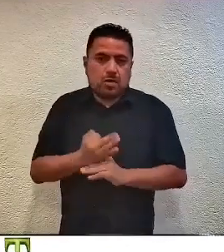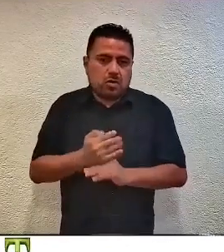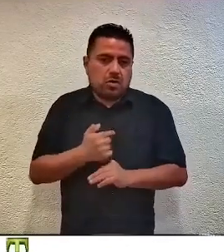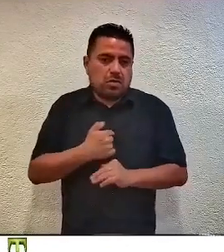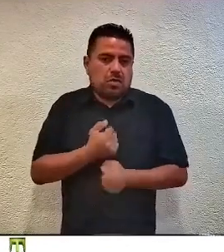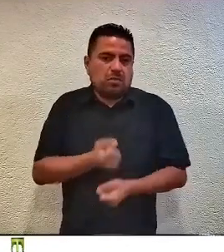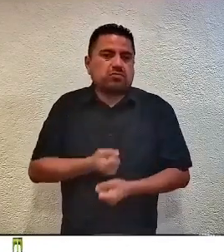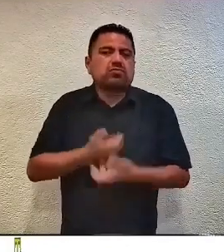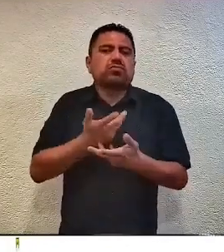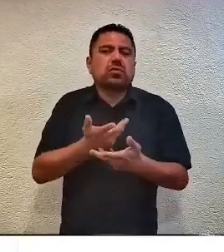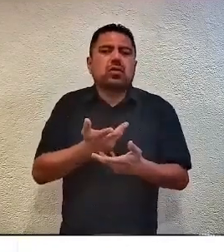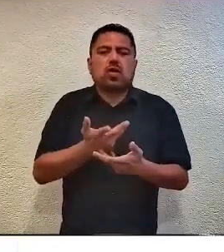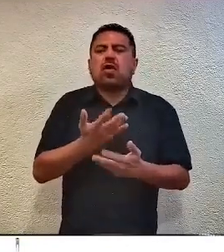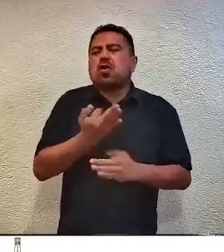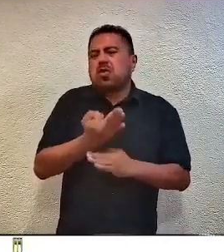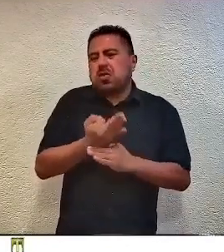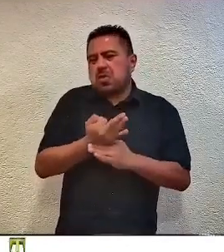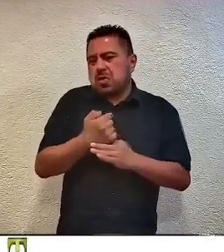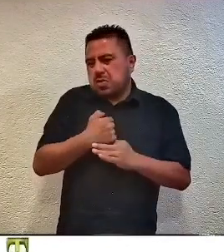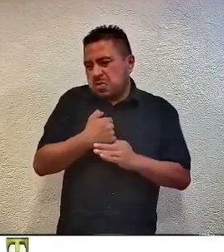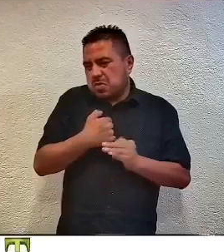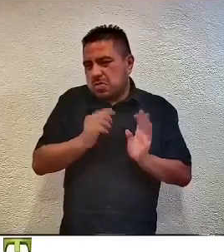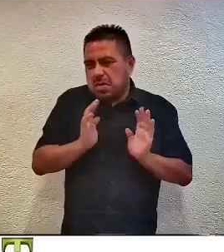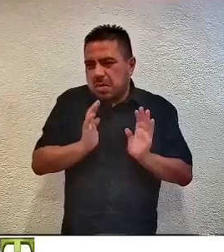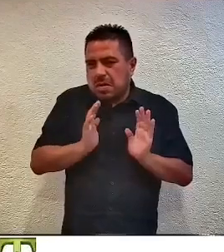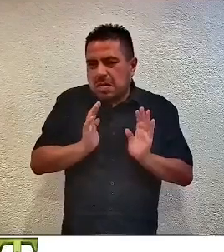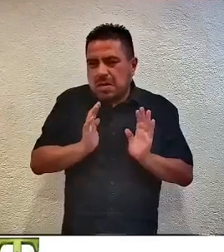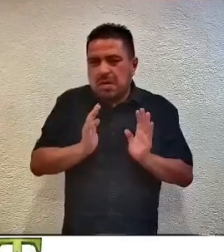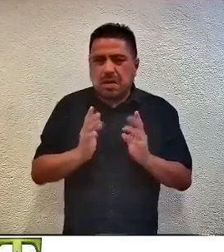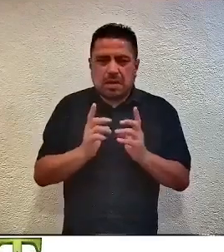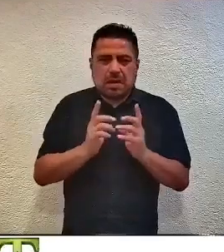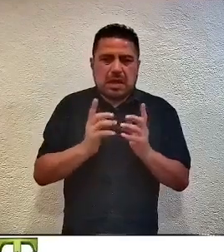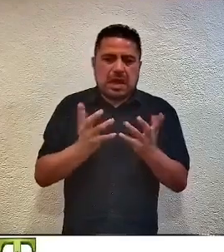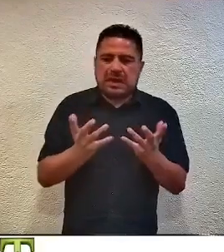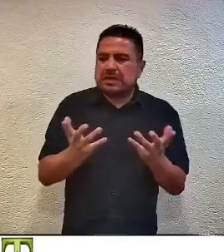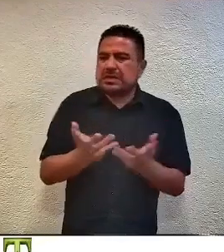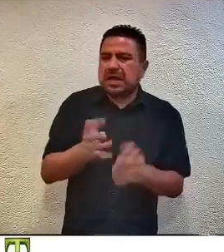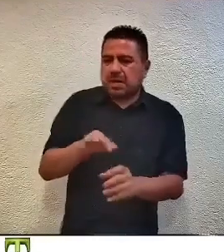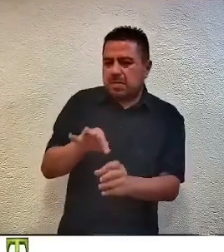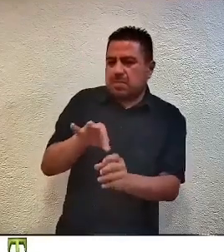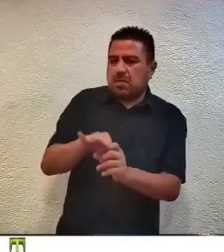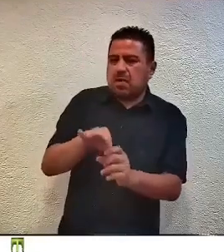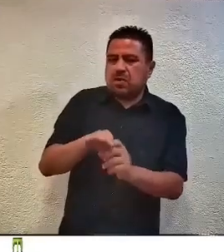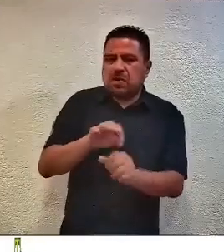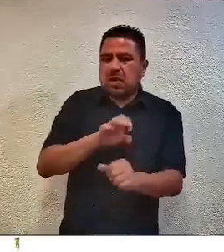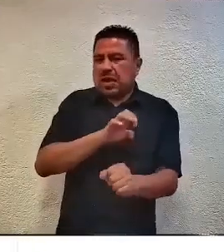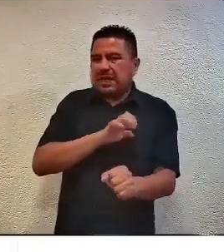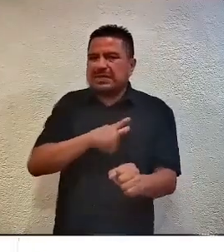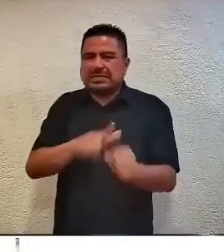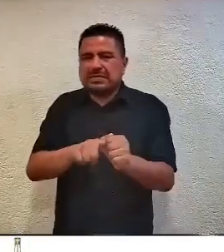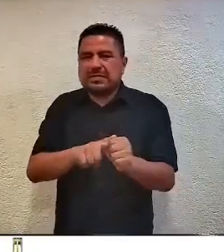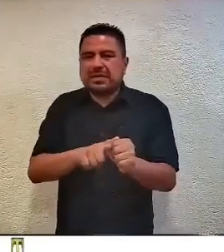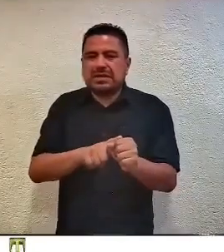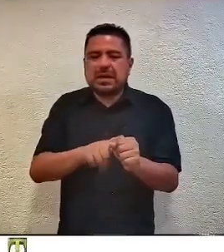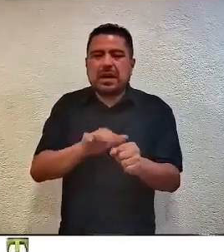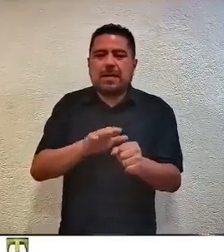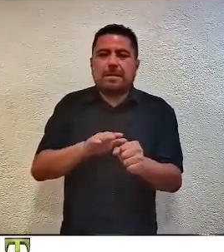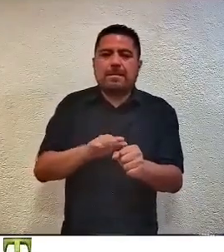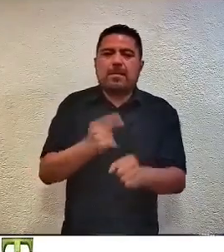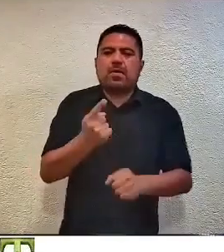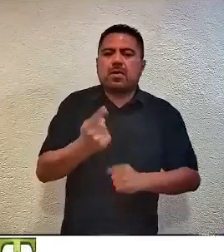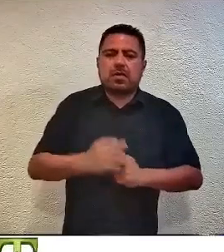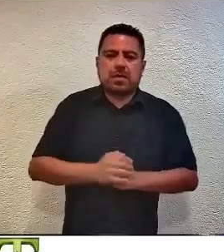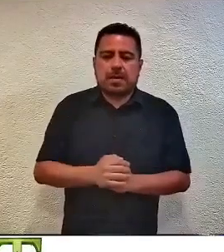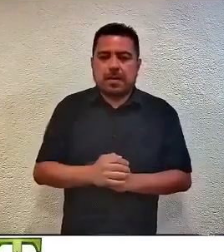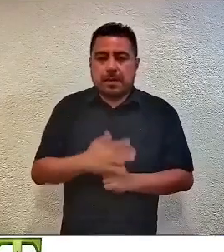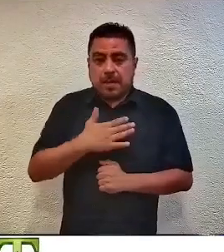expresarles que voy a tratar de desarrollar un voto particular porque,